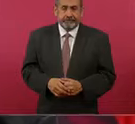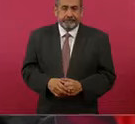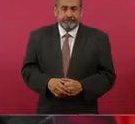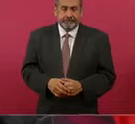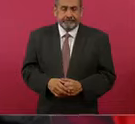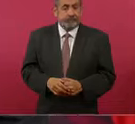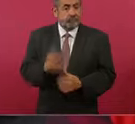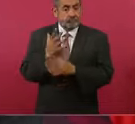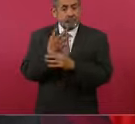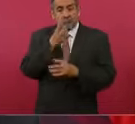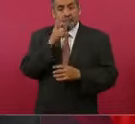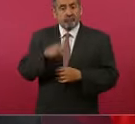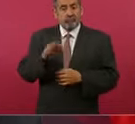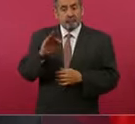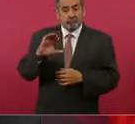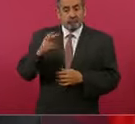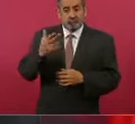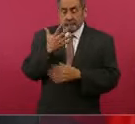lo llegó a declarar Calderón: